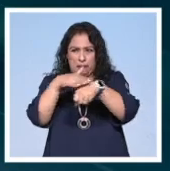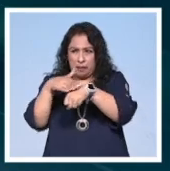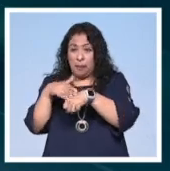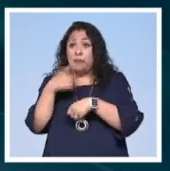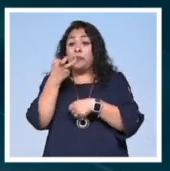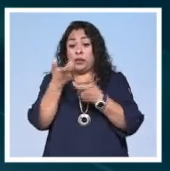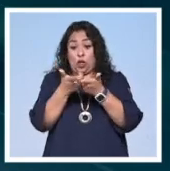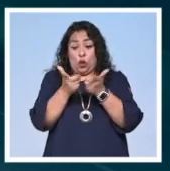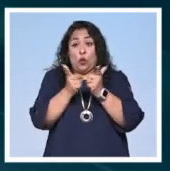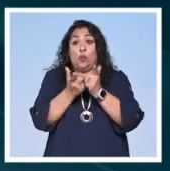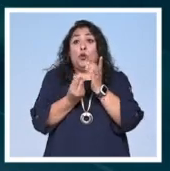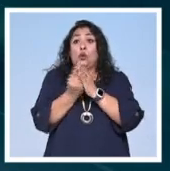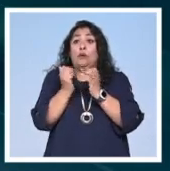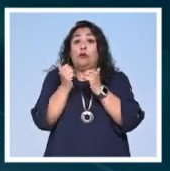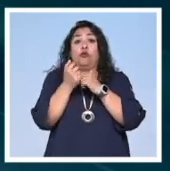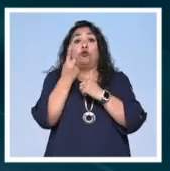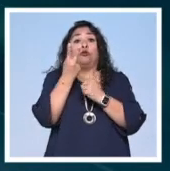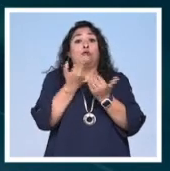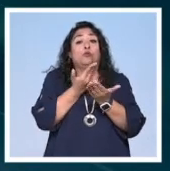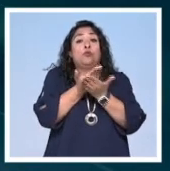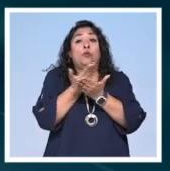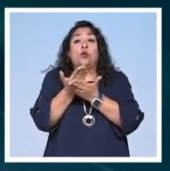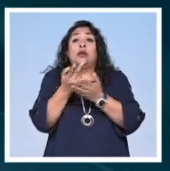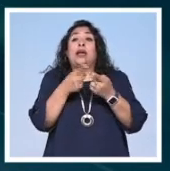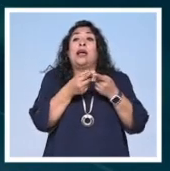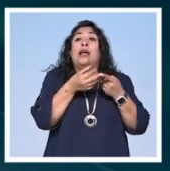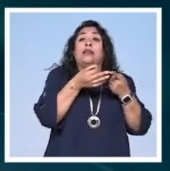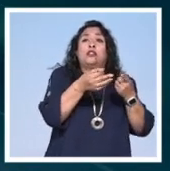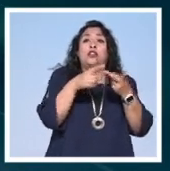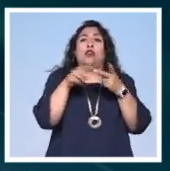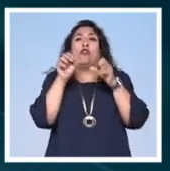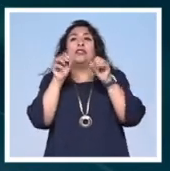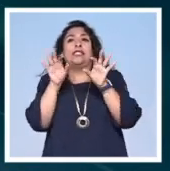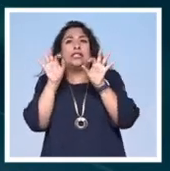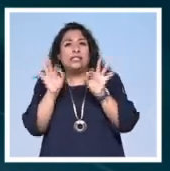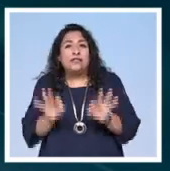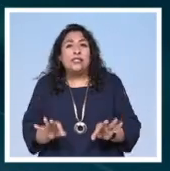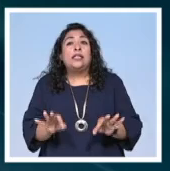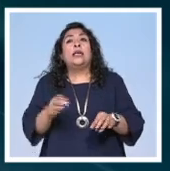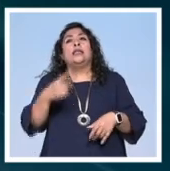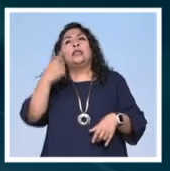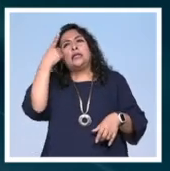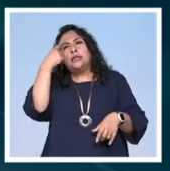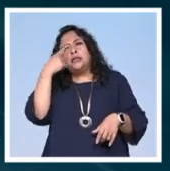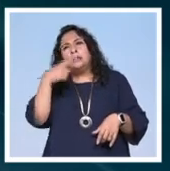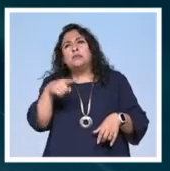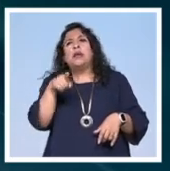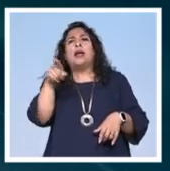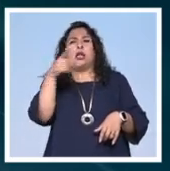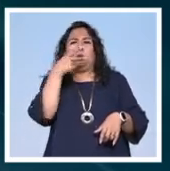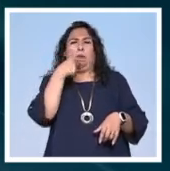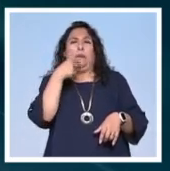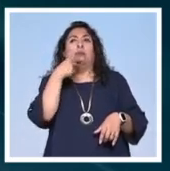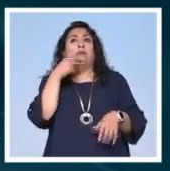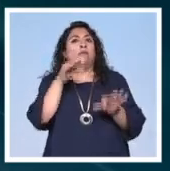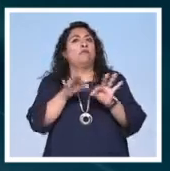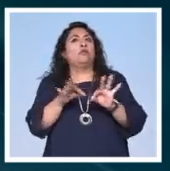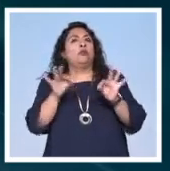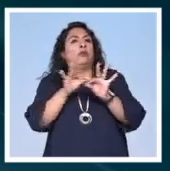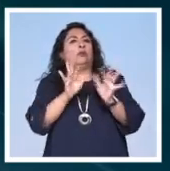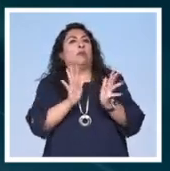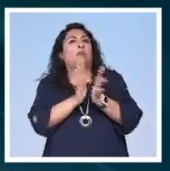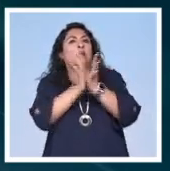con esta agrupación se estrenaron dos propuestas atracciones lear y oficinas eficientes para nn pentier es fundamental mantener la